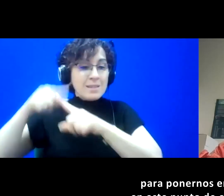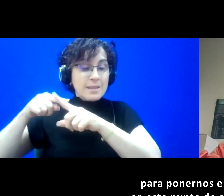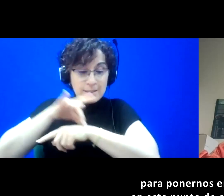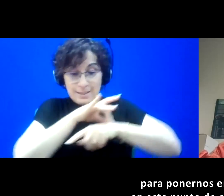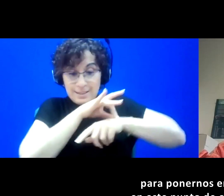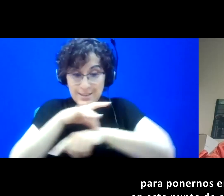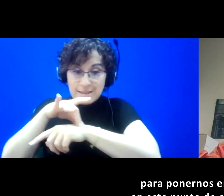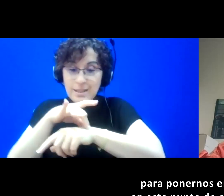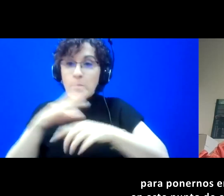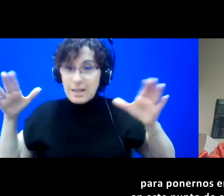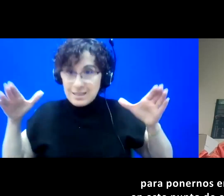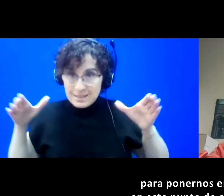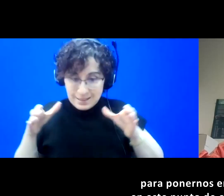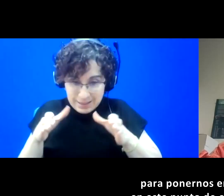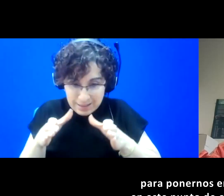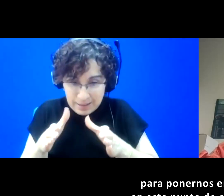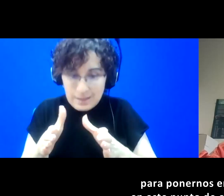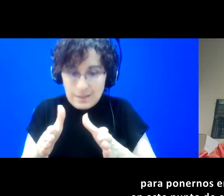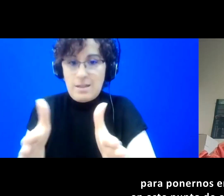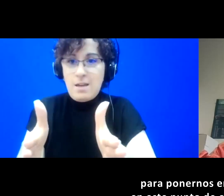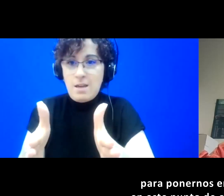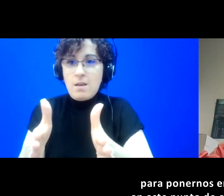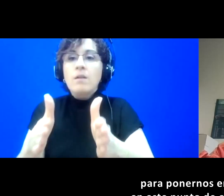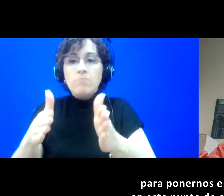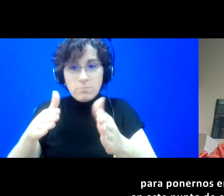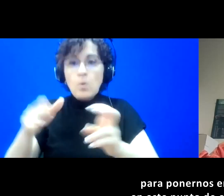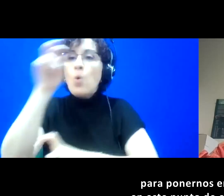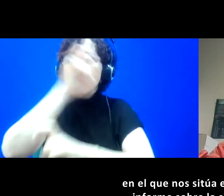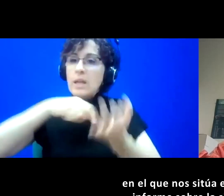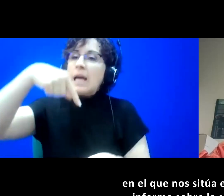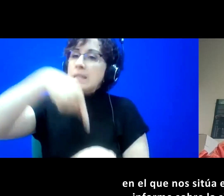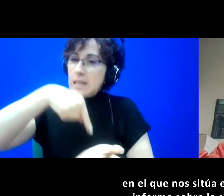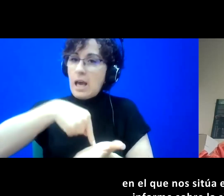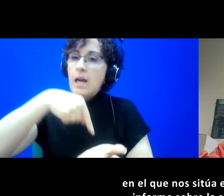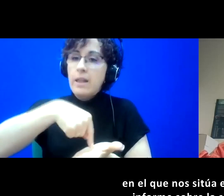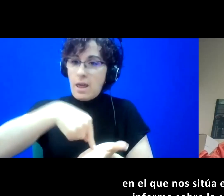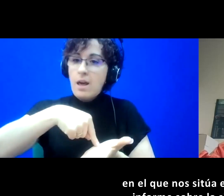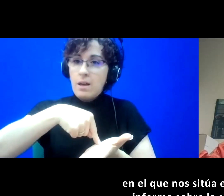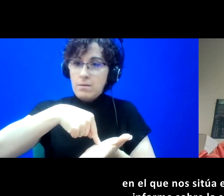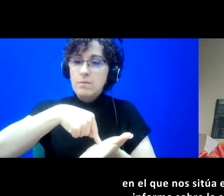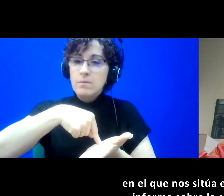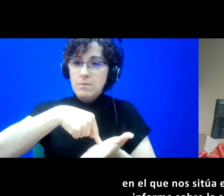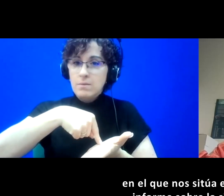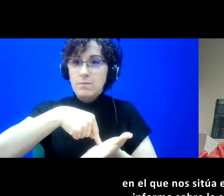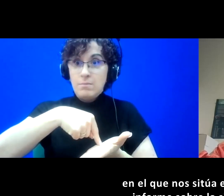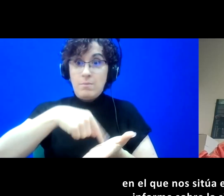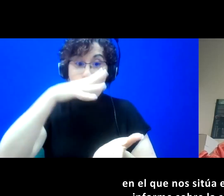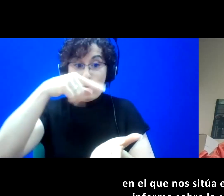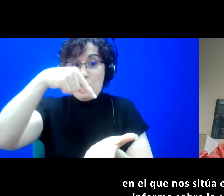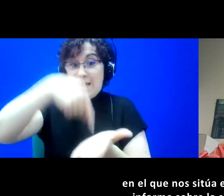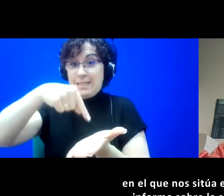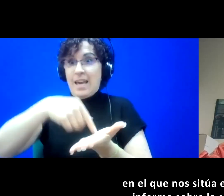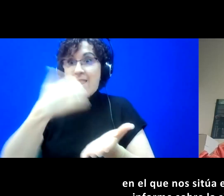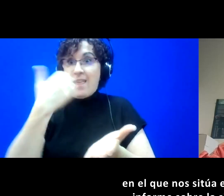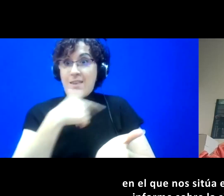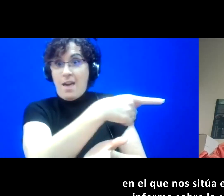ponernos en este punto de exigencia en el que nos sitúa el segundo informe sobre